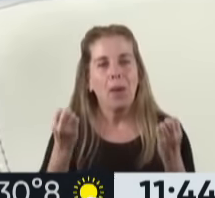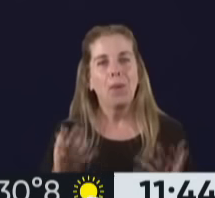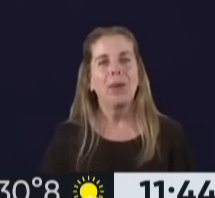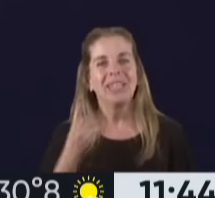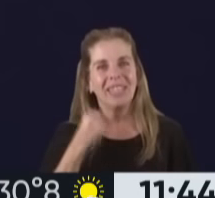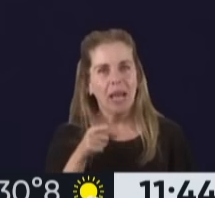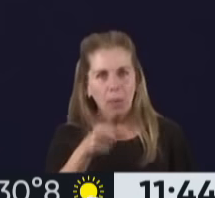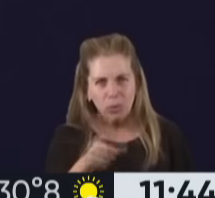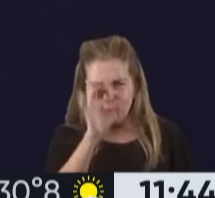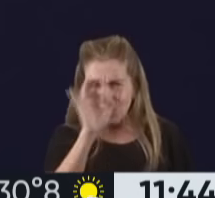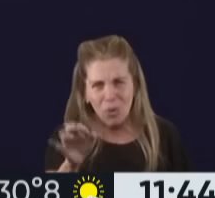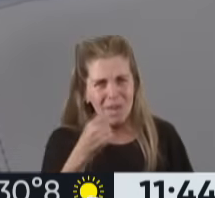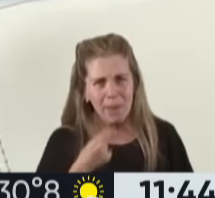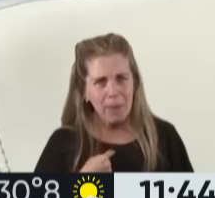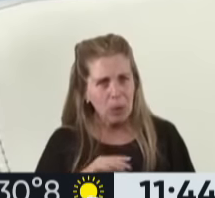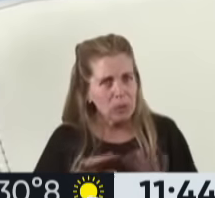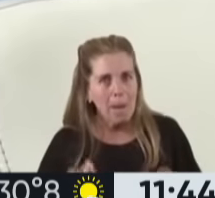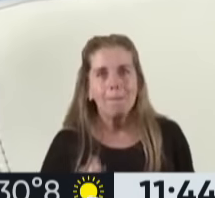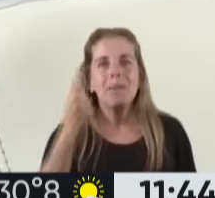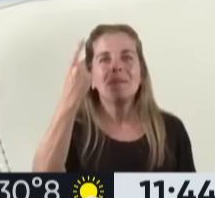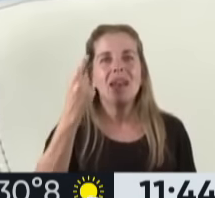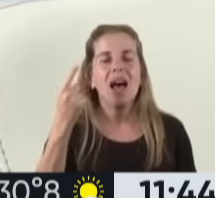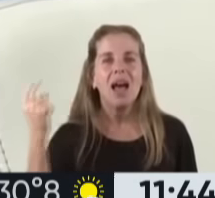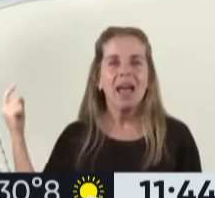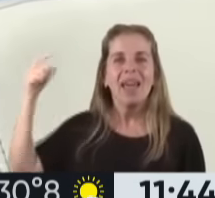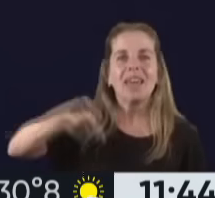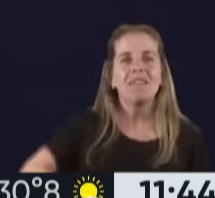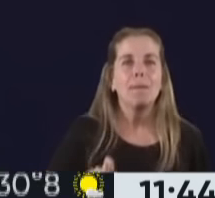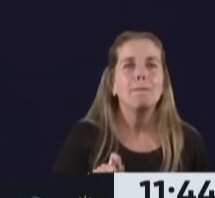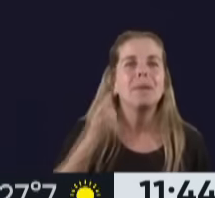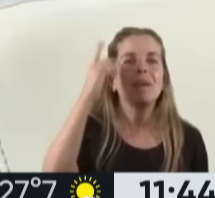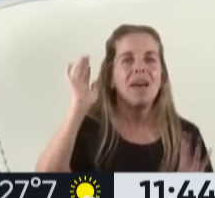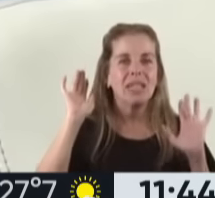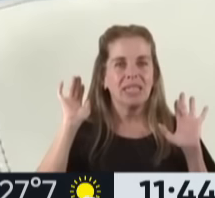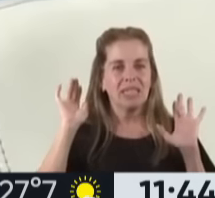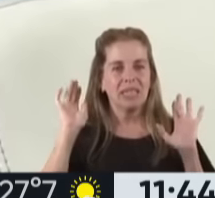¿Nunca preguntaste, en serio? ¿Nunca preguntaste? No, es mi primera conferencia. ¿Nunca